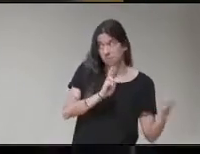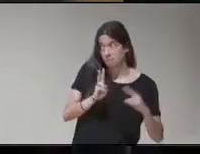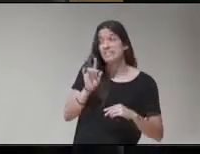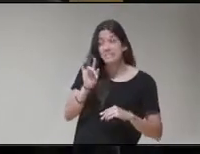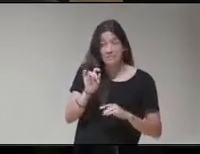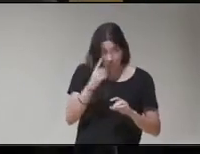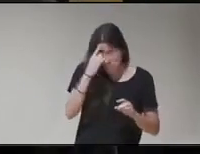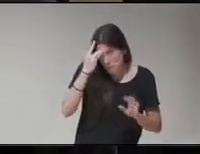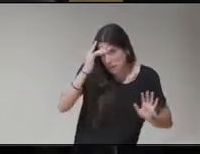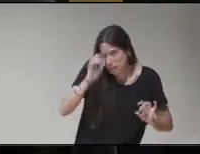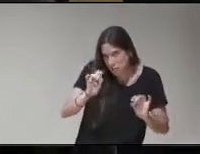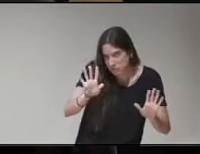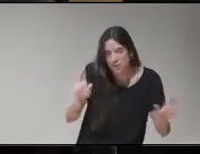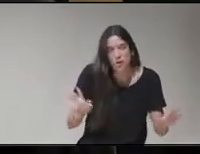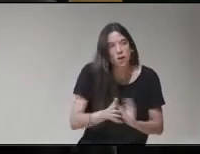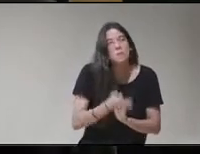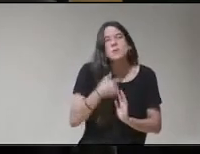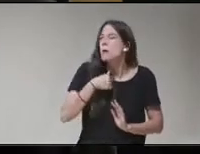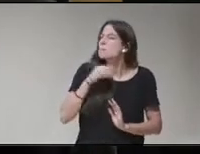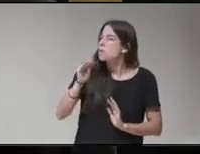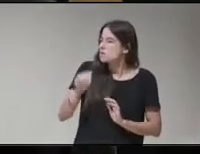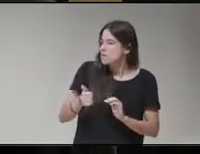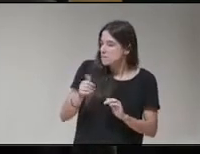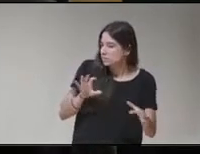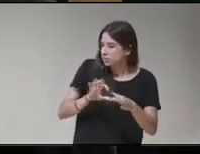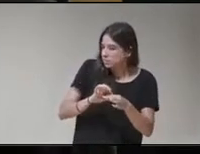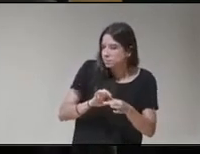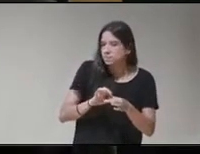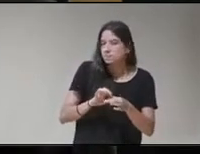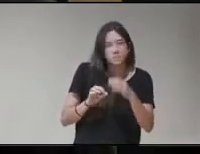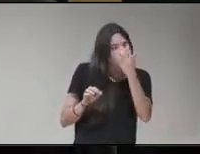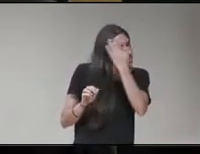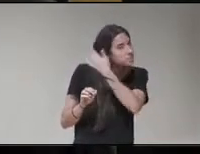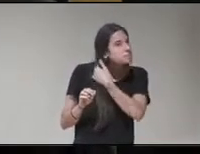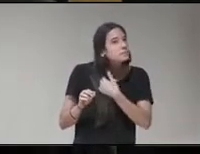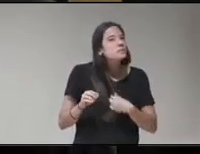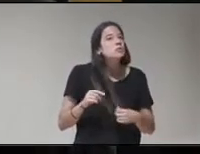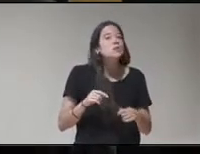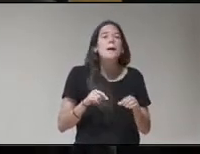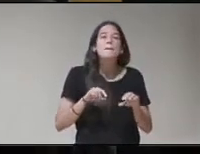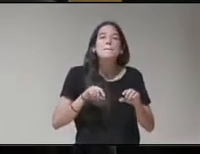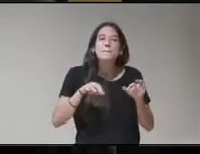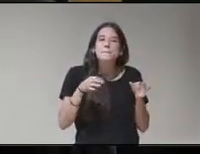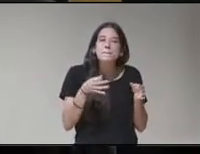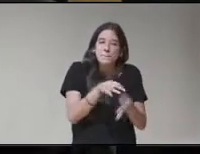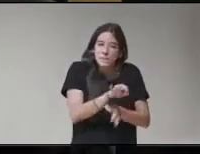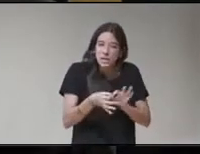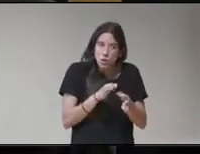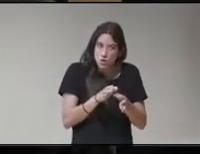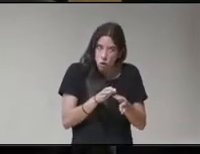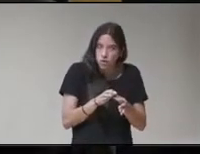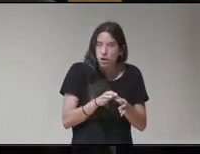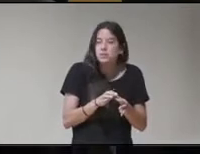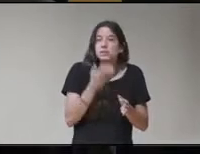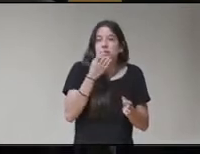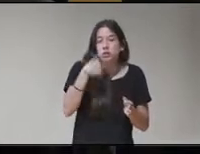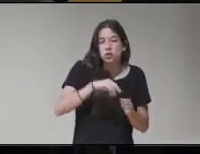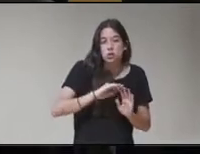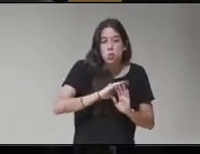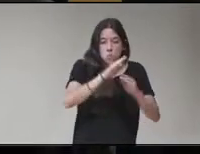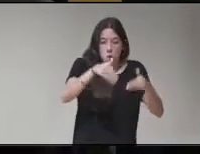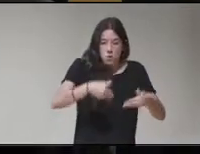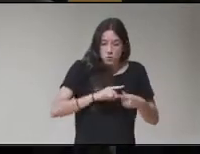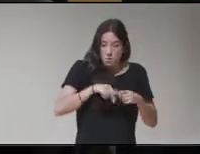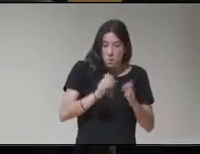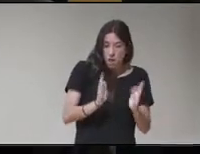¿no? Claro, mi pregunta iba dirigida un poco a esa microbiota, si volvemos después de ese periodo ¿se